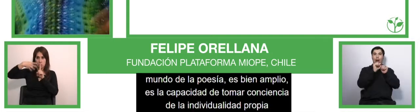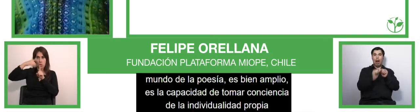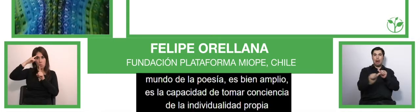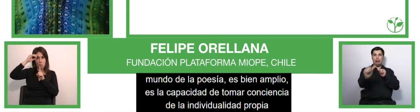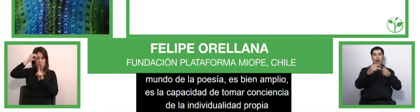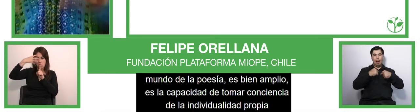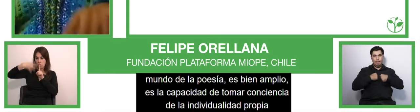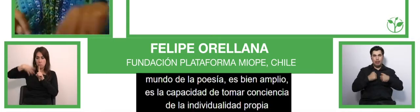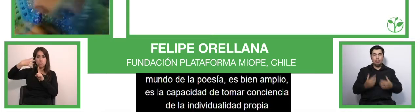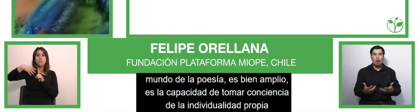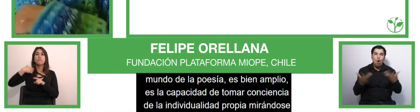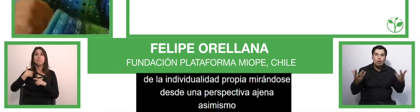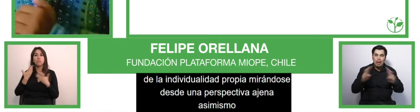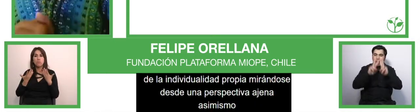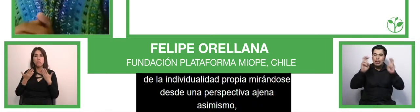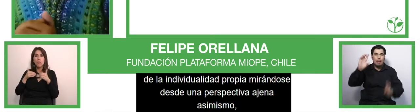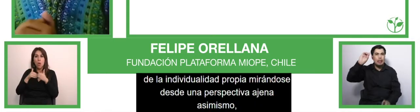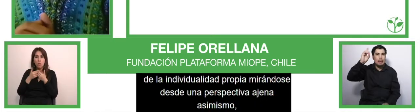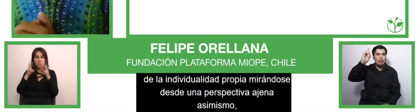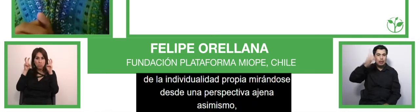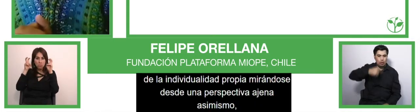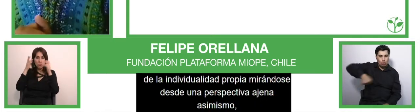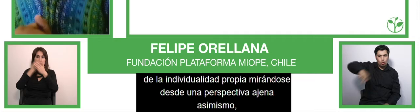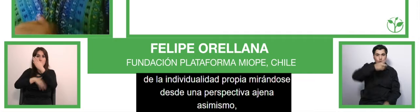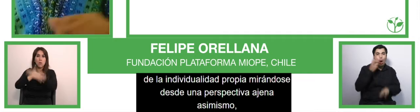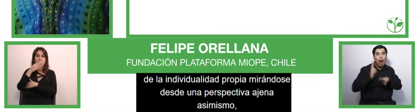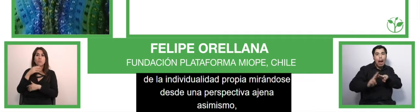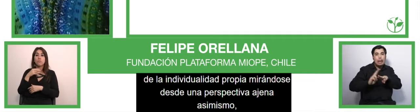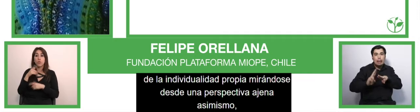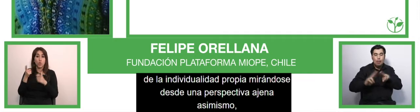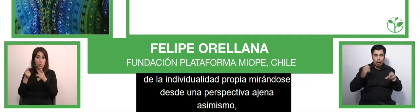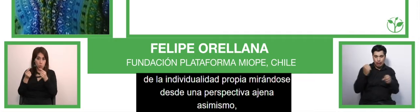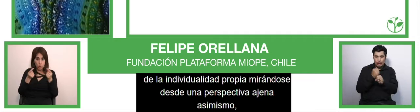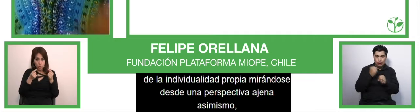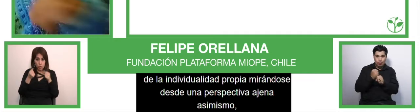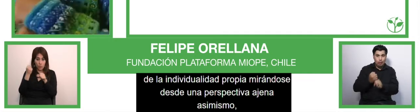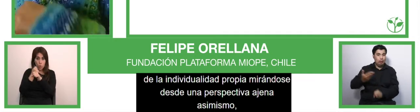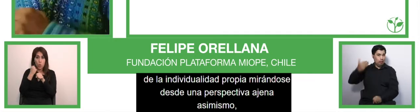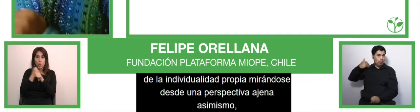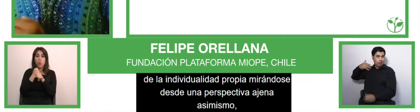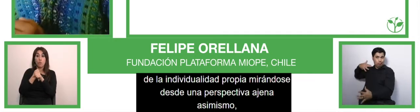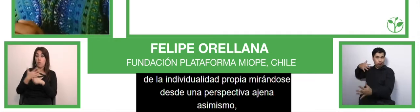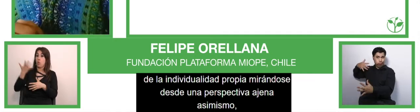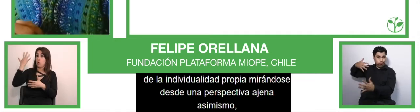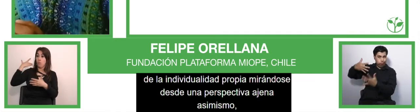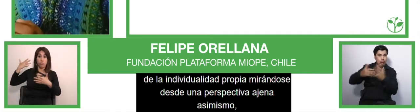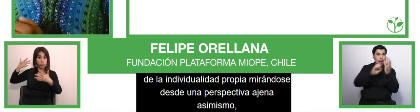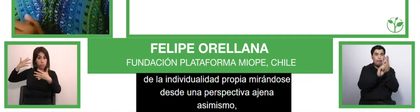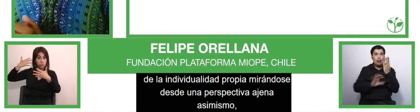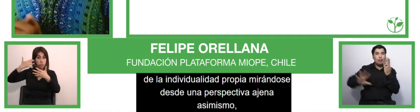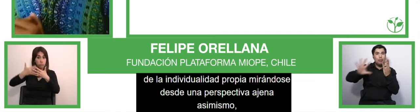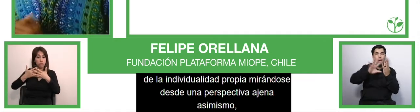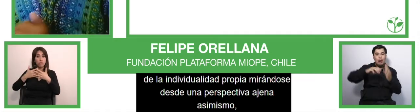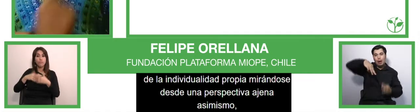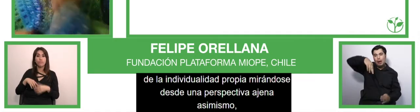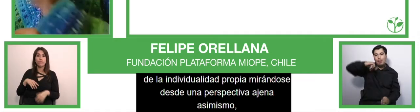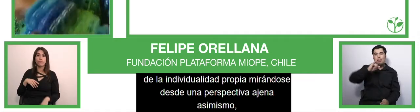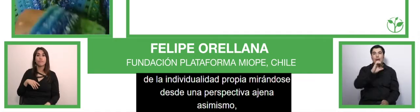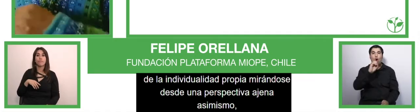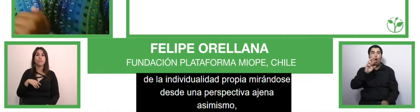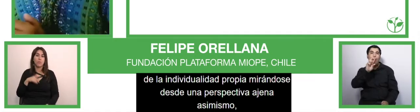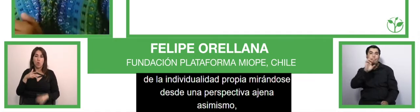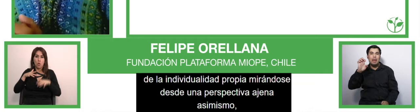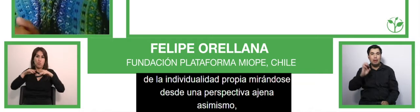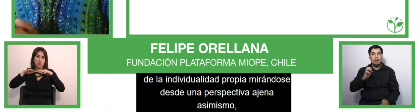nosotros, desde la discapacidad y lo que nosotros hemos hecho en el trabajo que venimos haciendo de plataforma con plataforma miope y en el